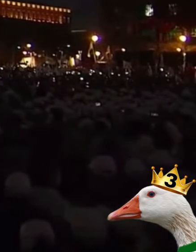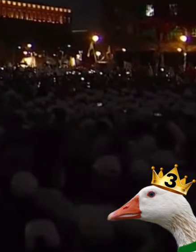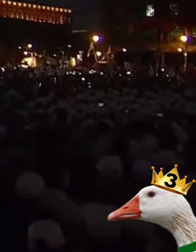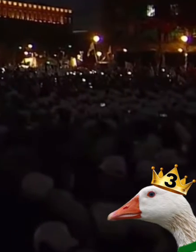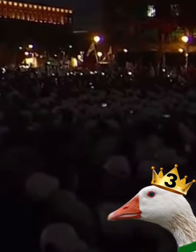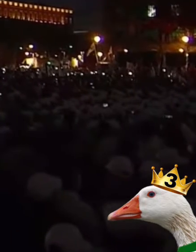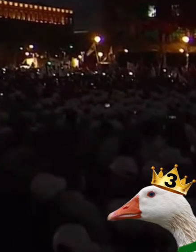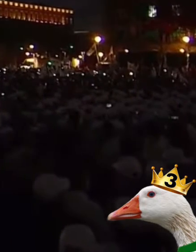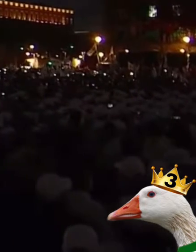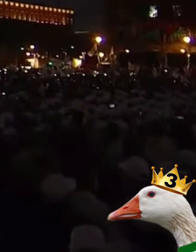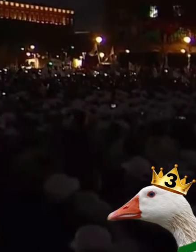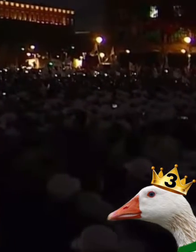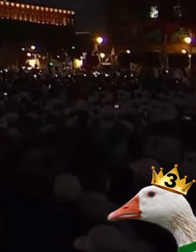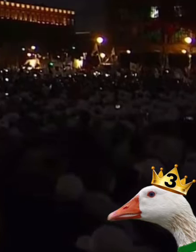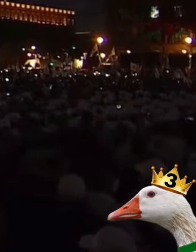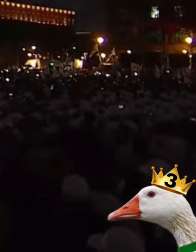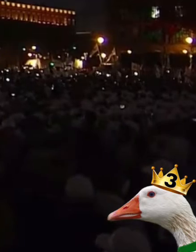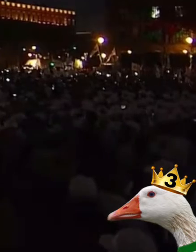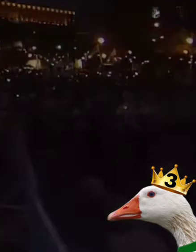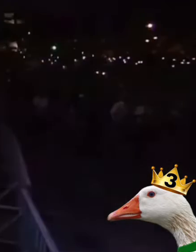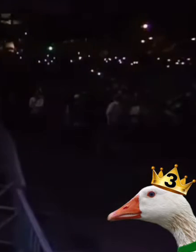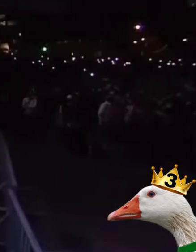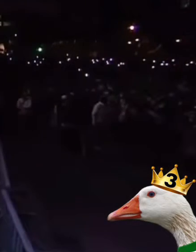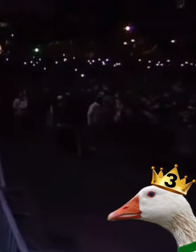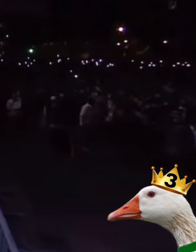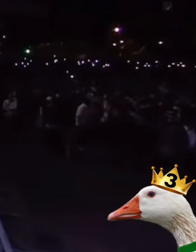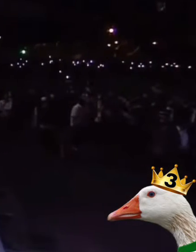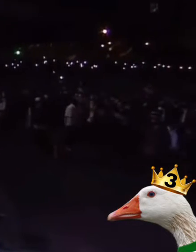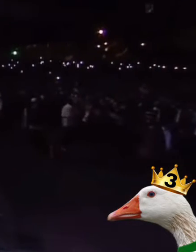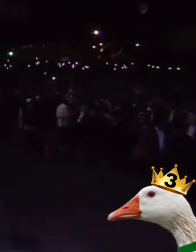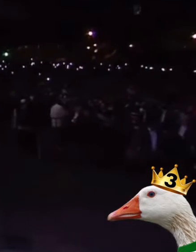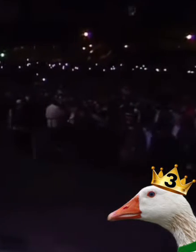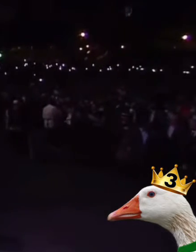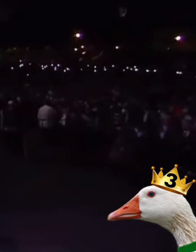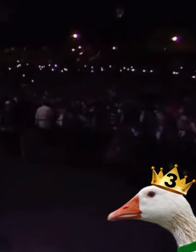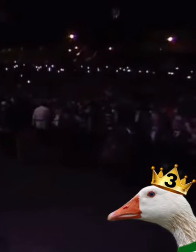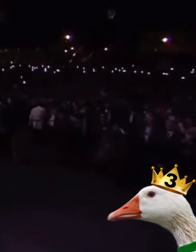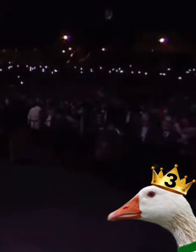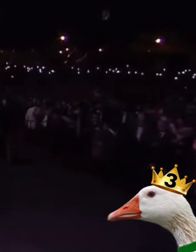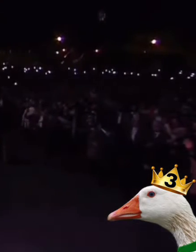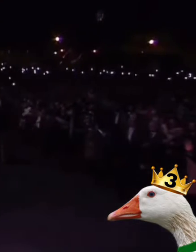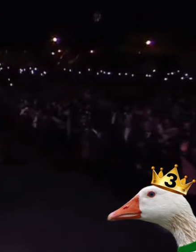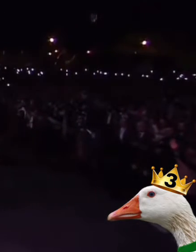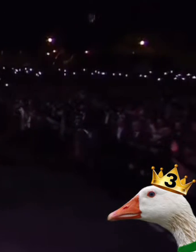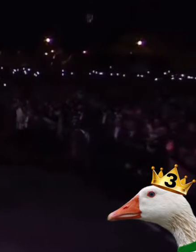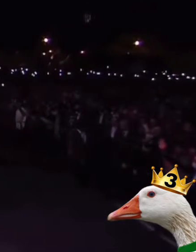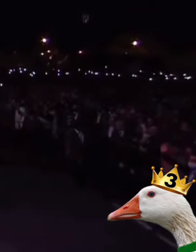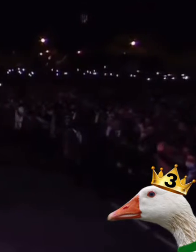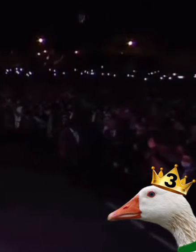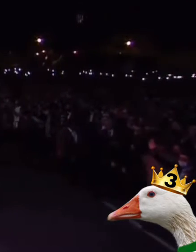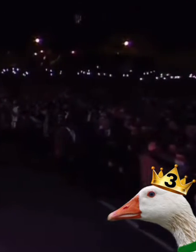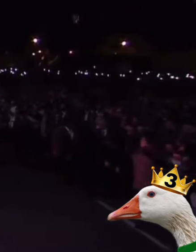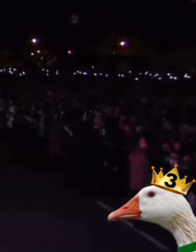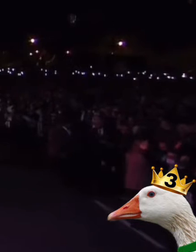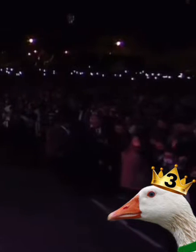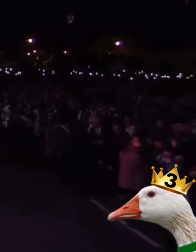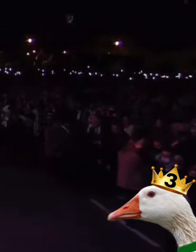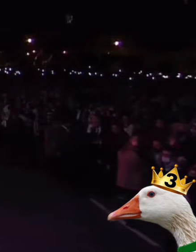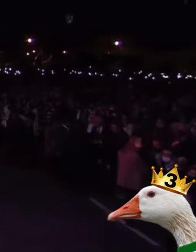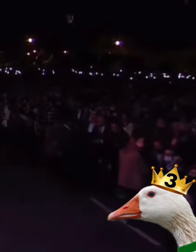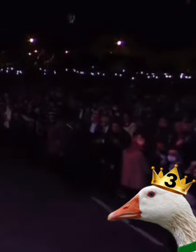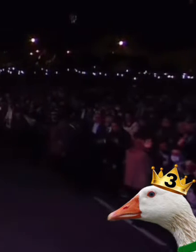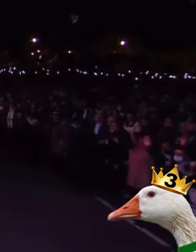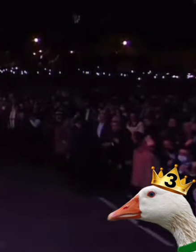Beatriz Gutiérrez Müller, esposa del presidente, así como de los integrantes del Gabinete Legal del Gobierno de México.